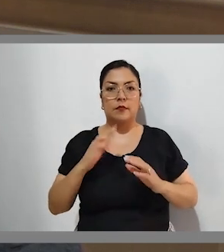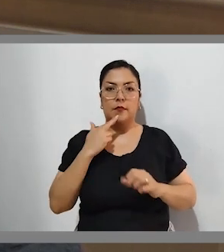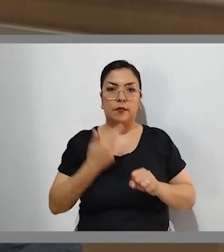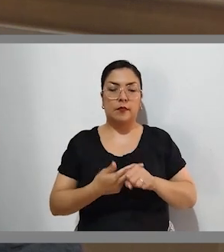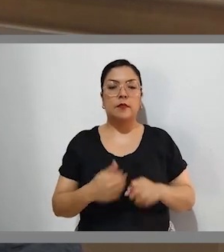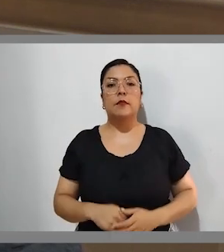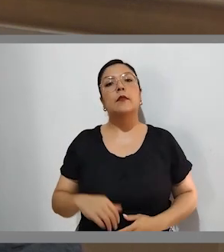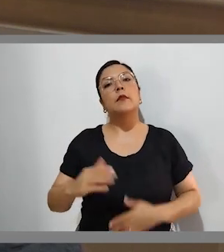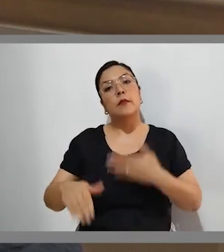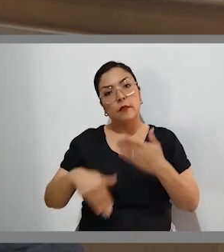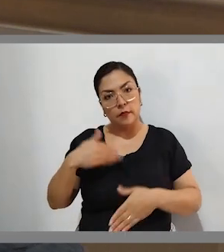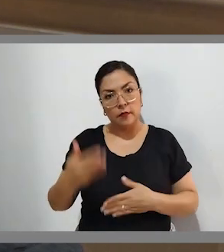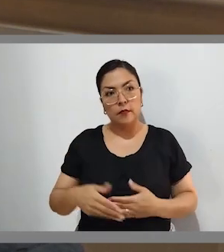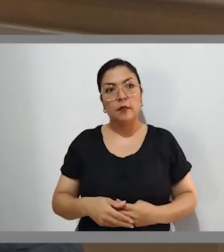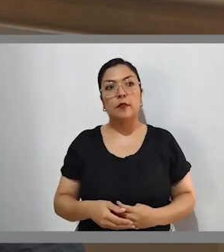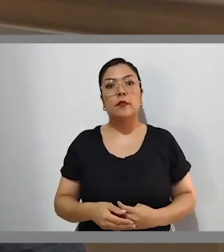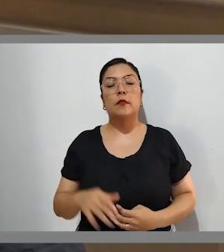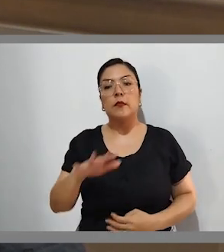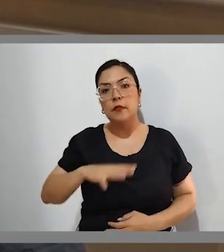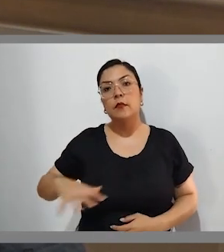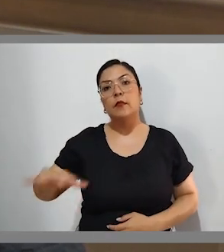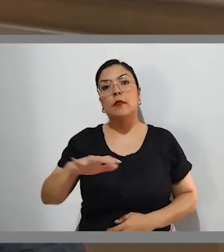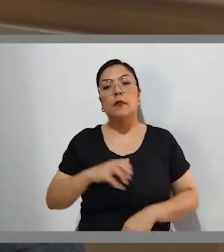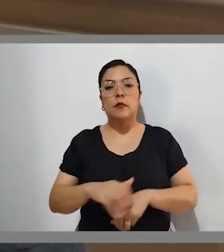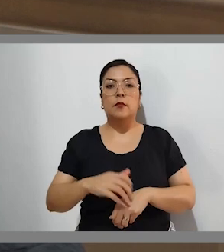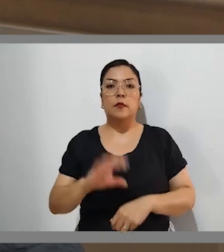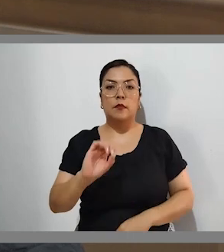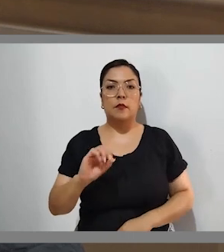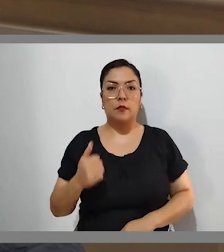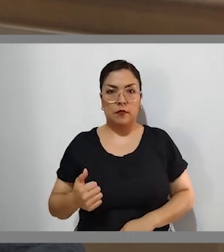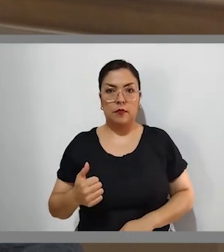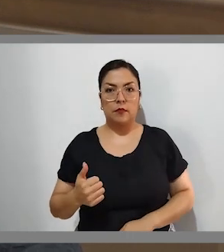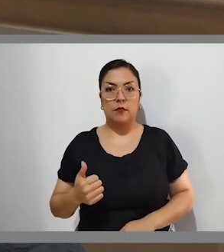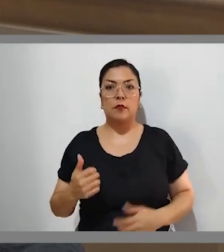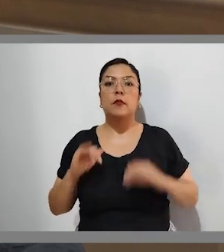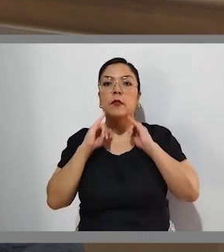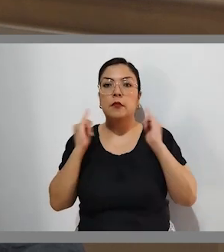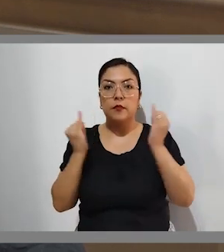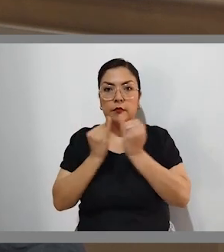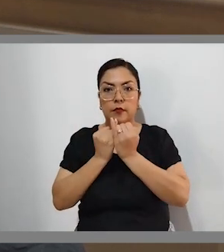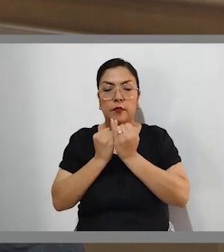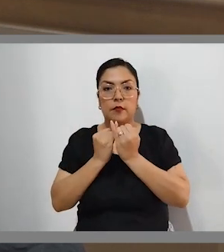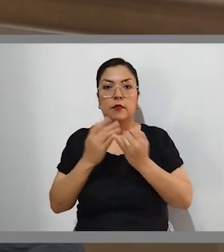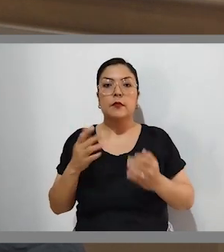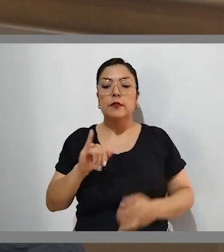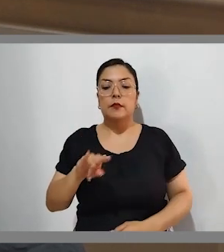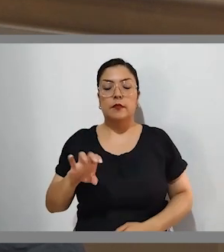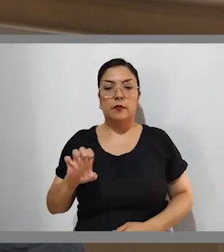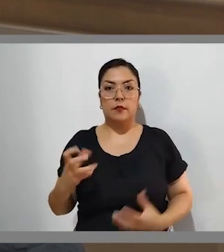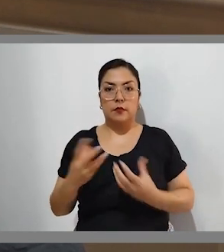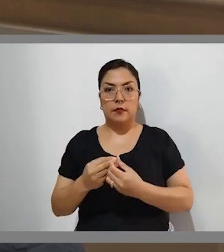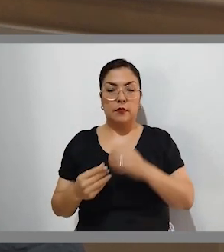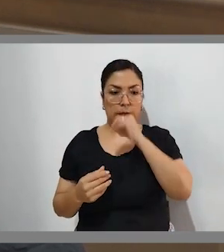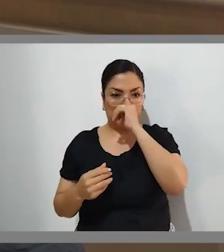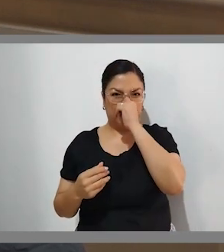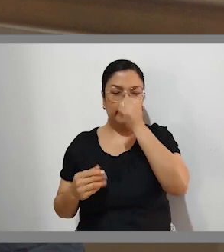Posteriormente fui a auxiliar jurídico en la 06 Junta Distrital Ejecutiva del INE. Llego aquí al Instituto Electoral de Coahuila en el año